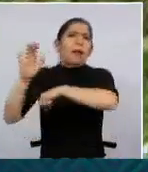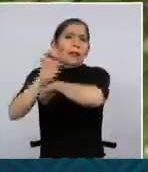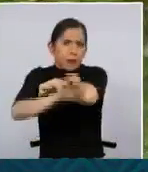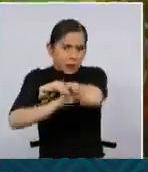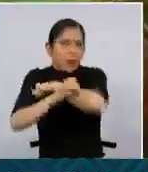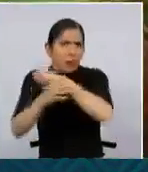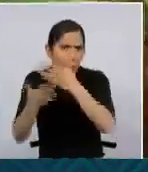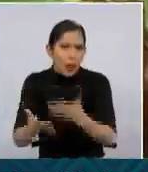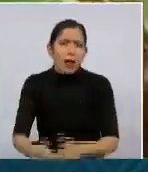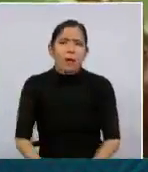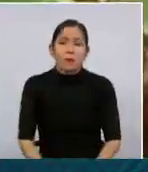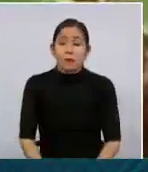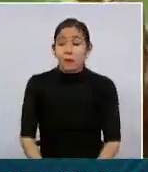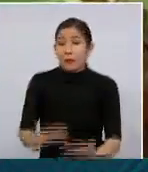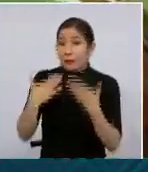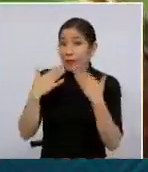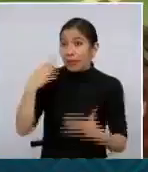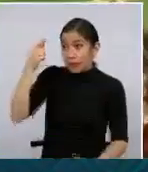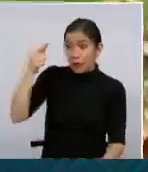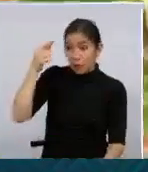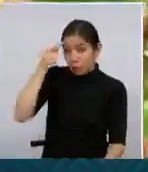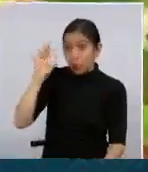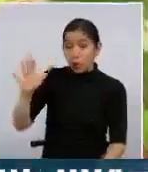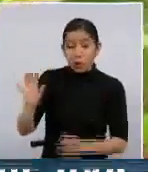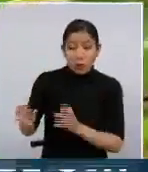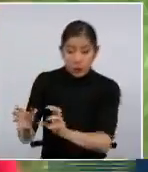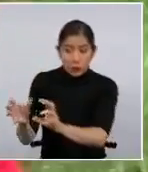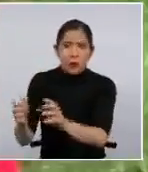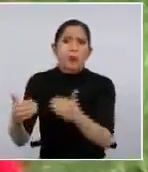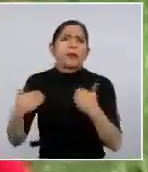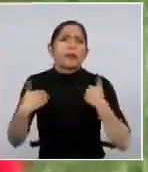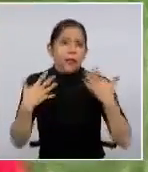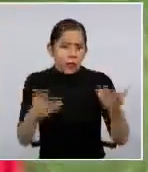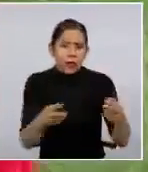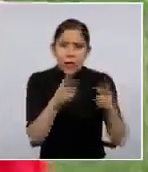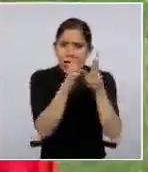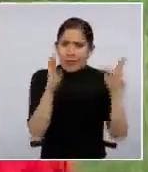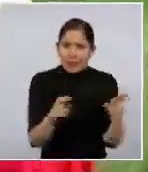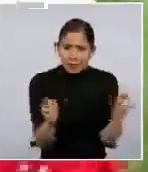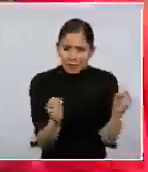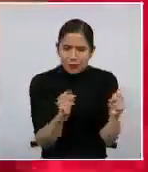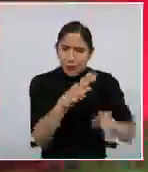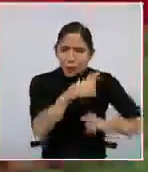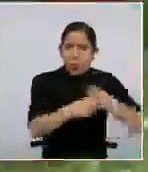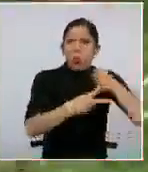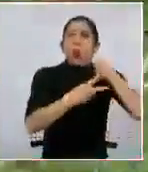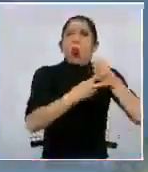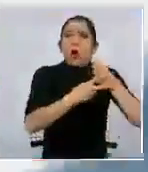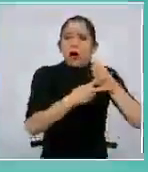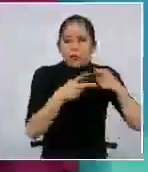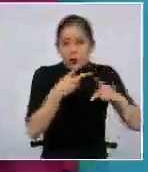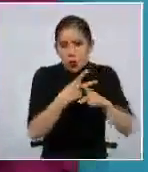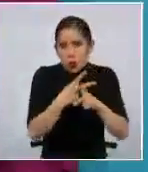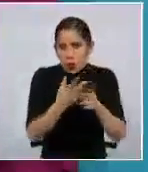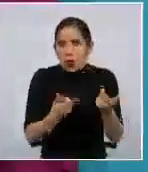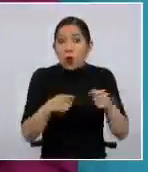que gracias a la gestión del gobierno nacional, Tarija cuenta ahora con cámaras de frío para mantener el excedente de la producción de uva.